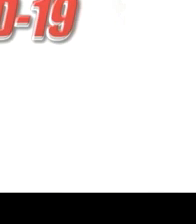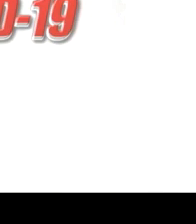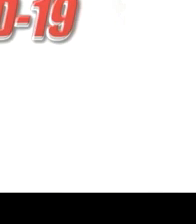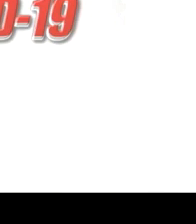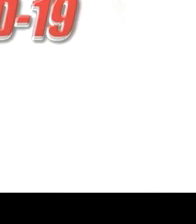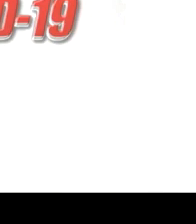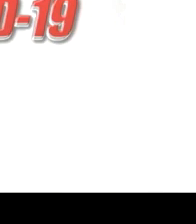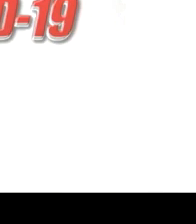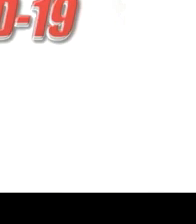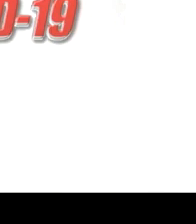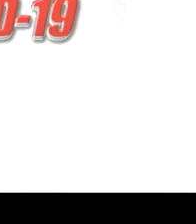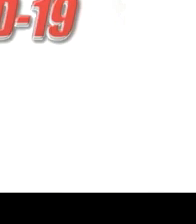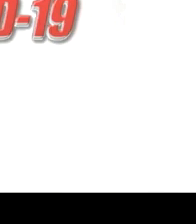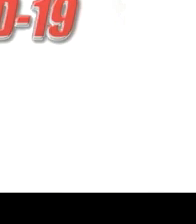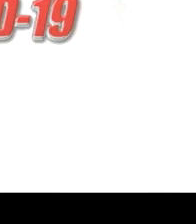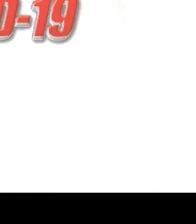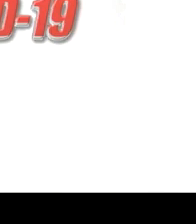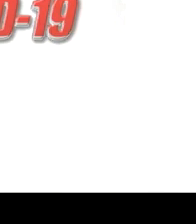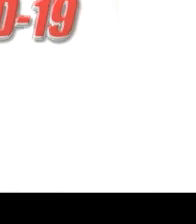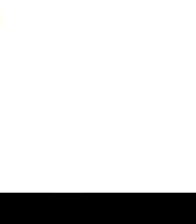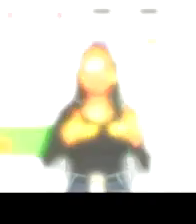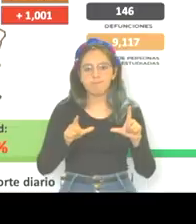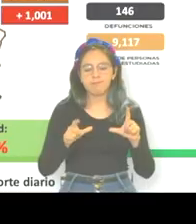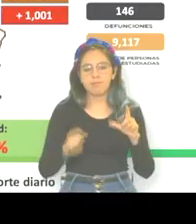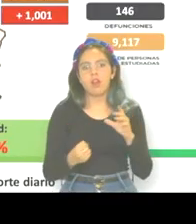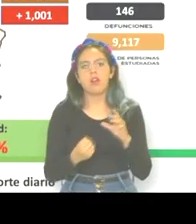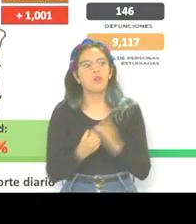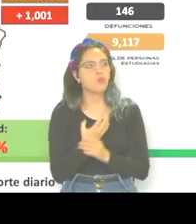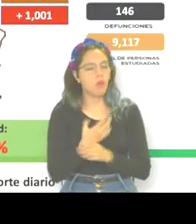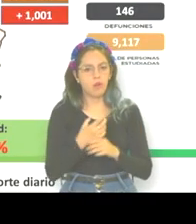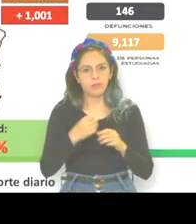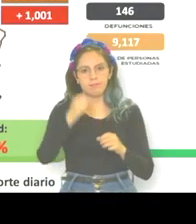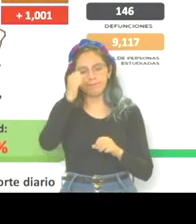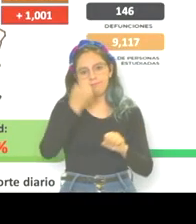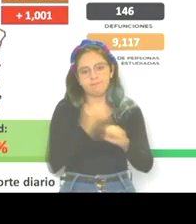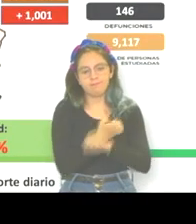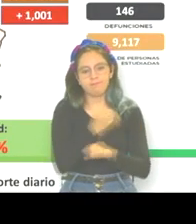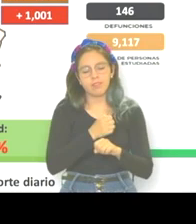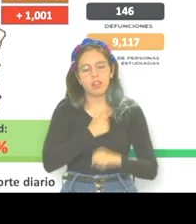Actualización COVID-19 San Luis Potosí. Empezaremos por las